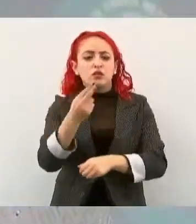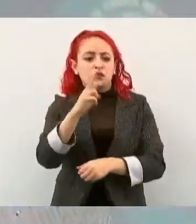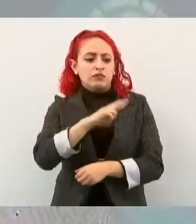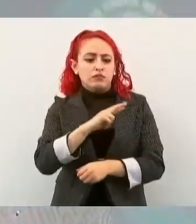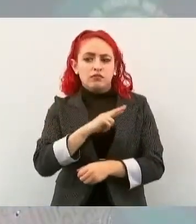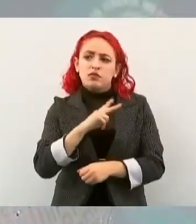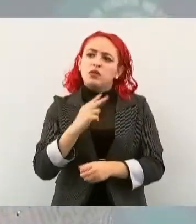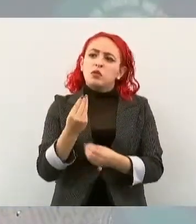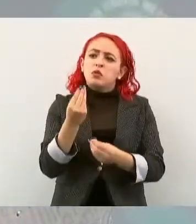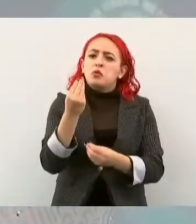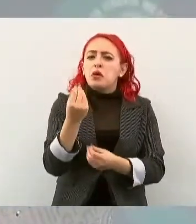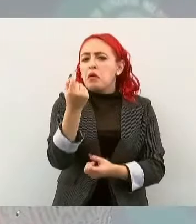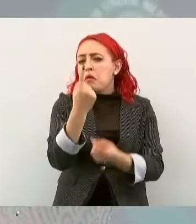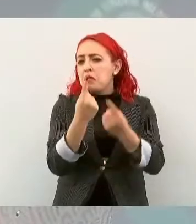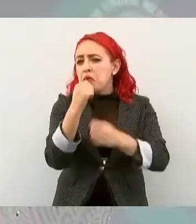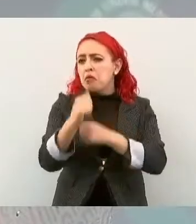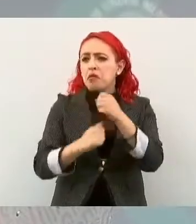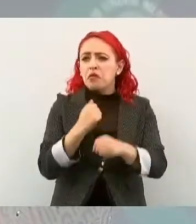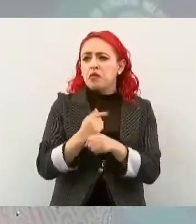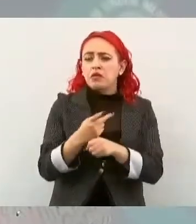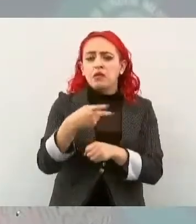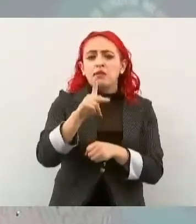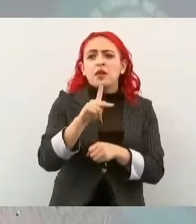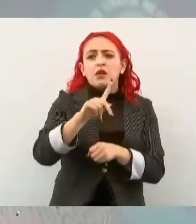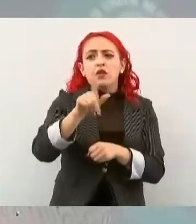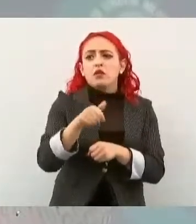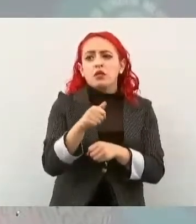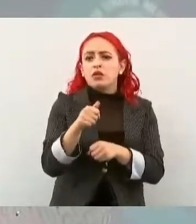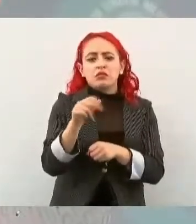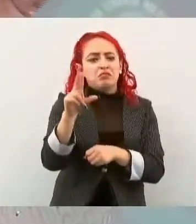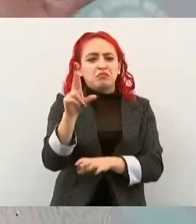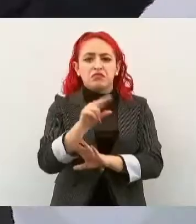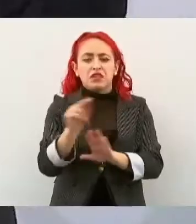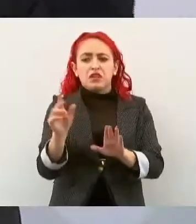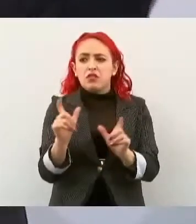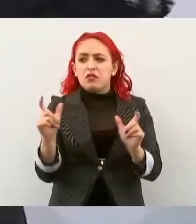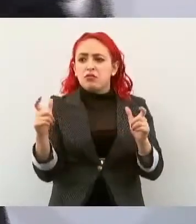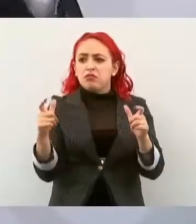unos años, pero luego ya no.